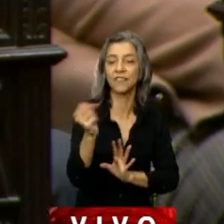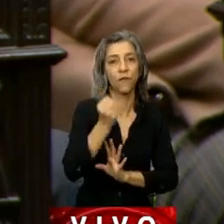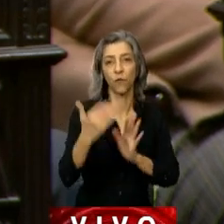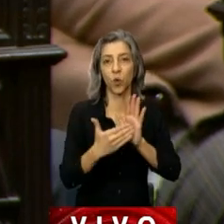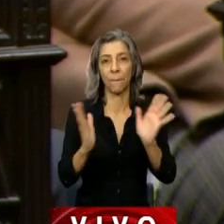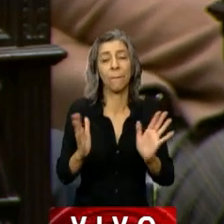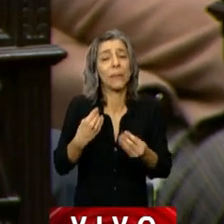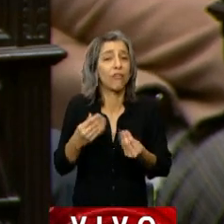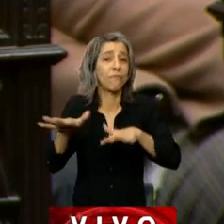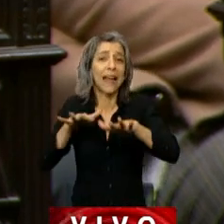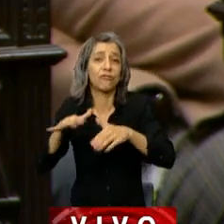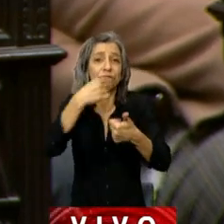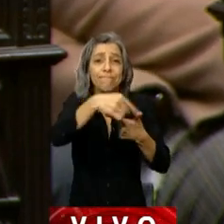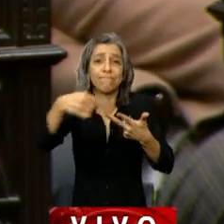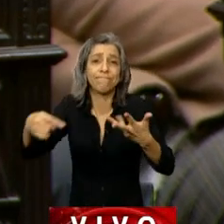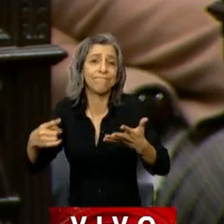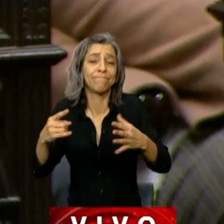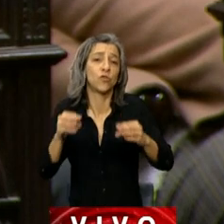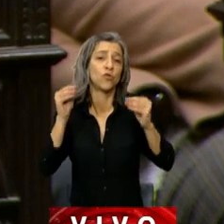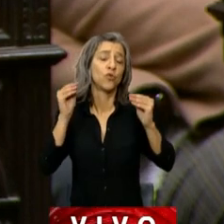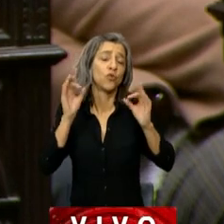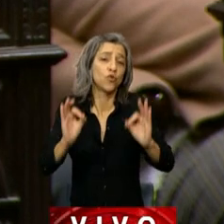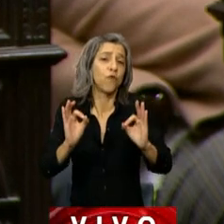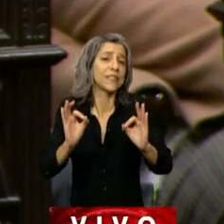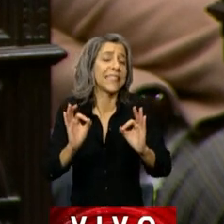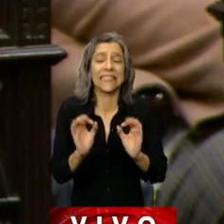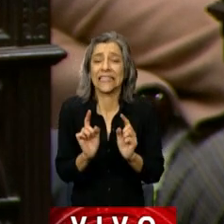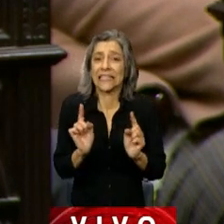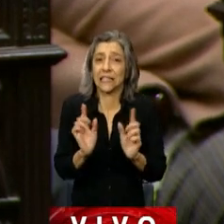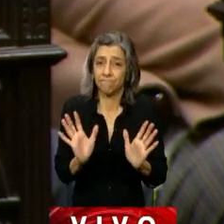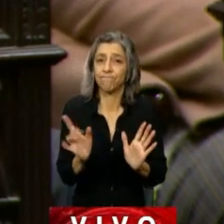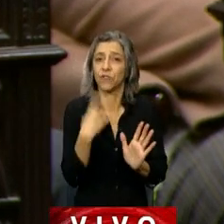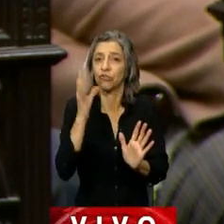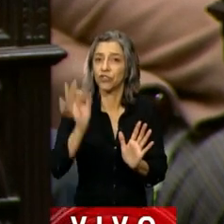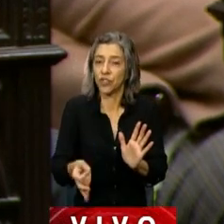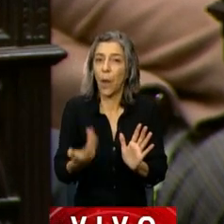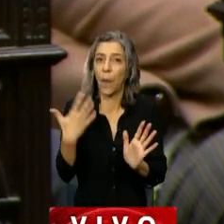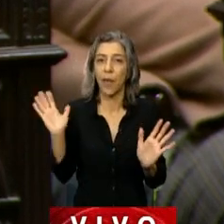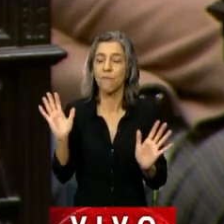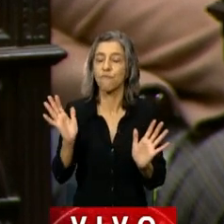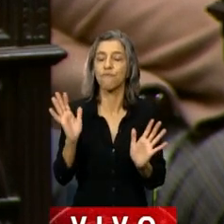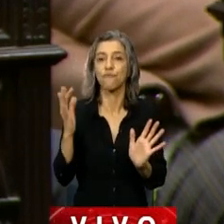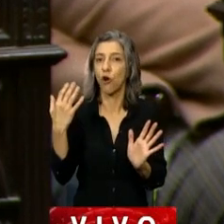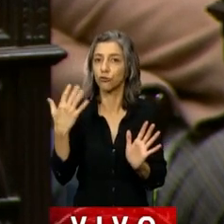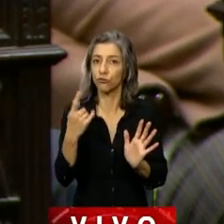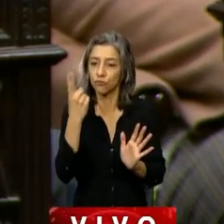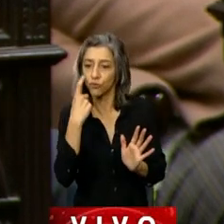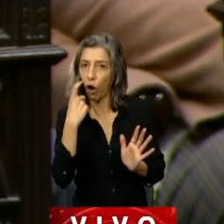son insuficientes si vemos ahora el aumento del consumo de estos antibióticos. Por